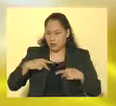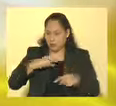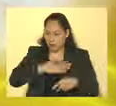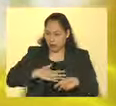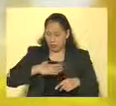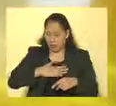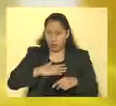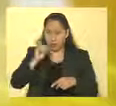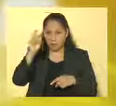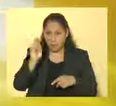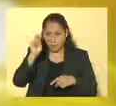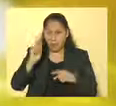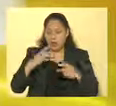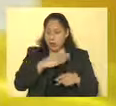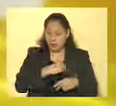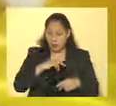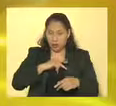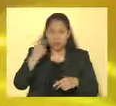debe estar reconocido?